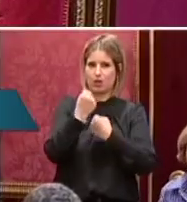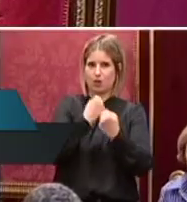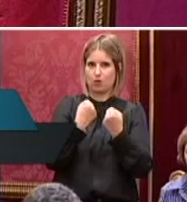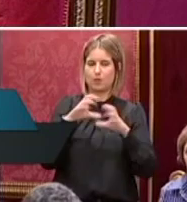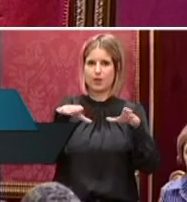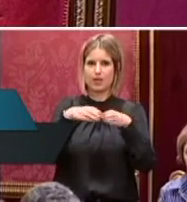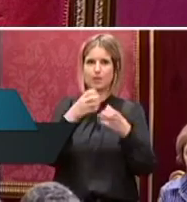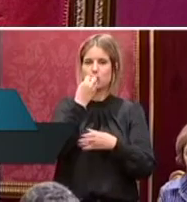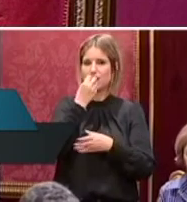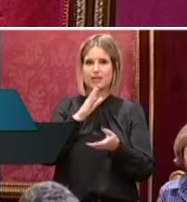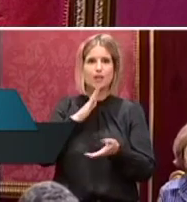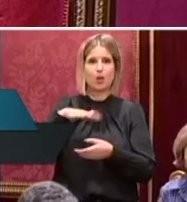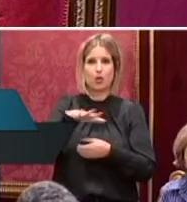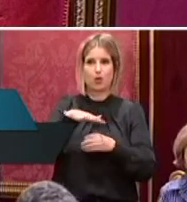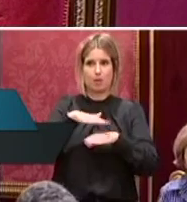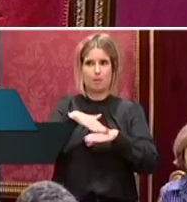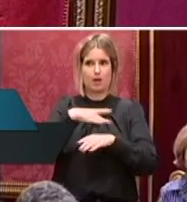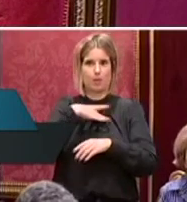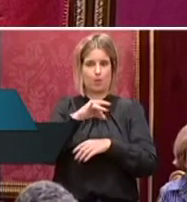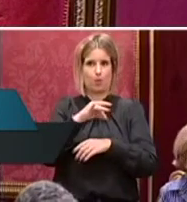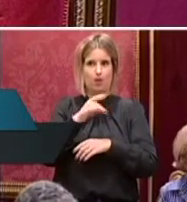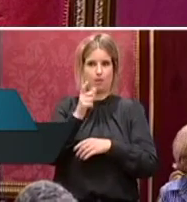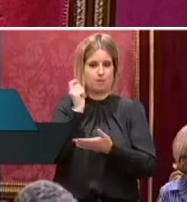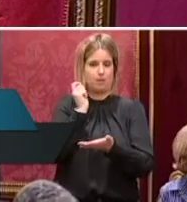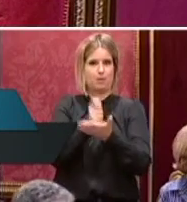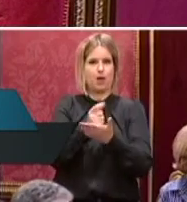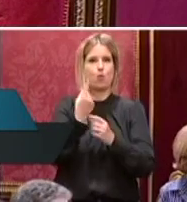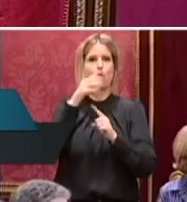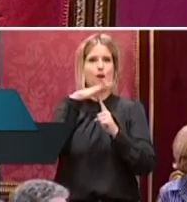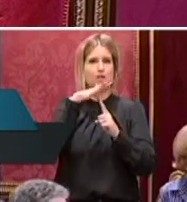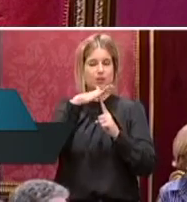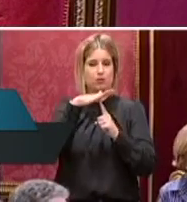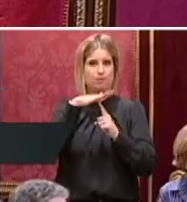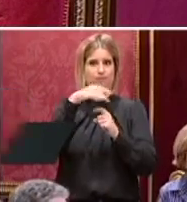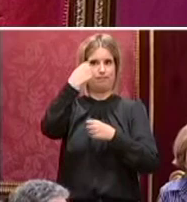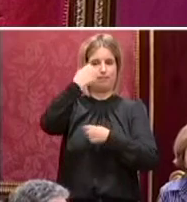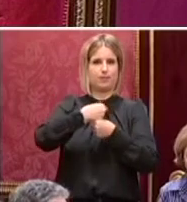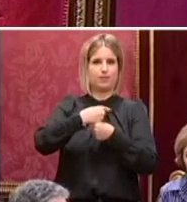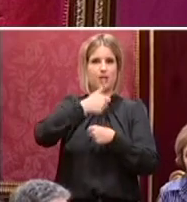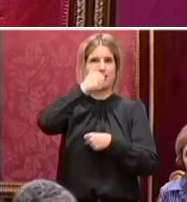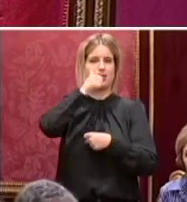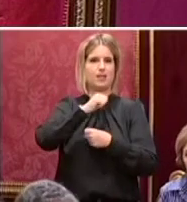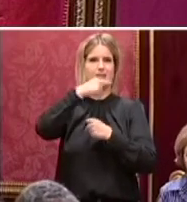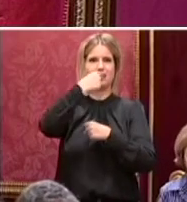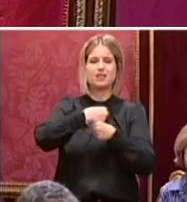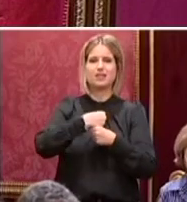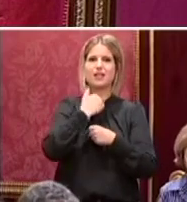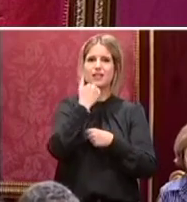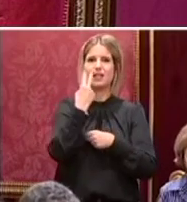equipo socialista para hacer frente a un pago, a una factura que nos pone el señor Sánchez de